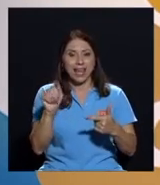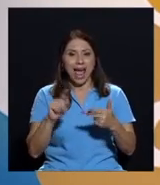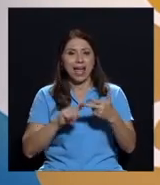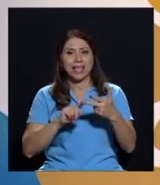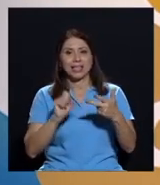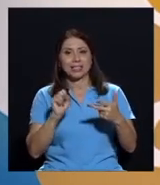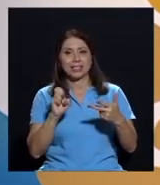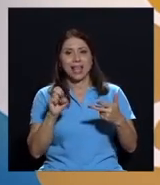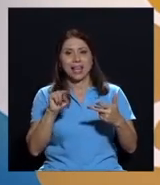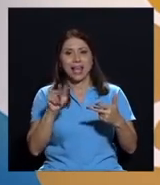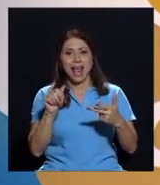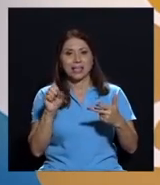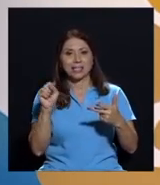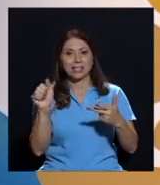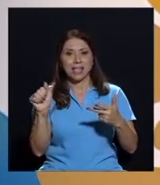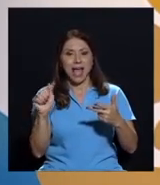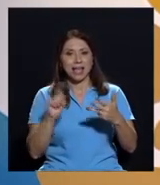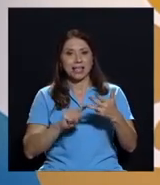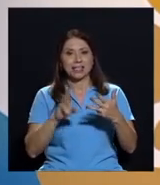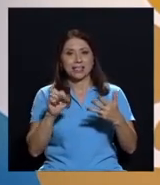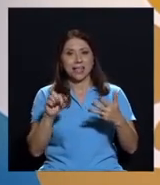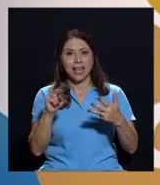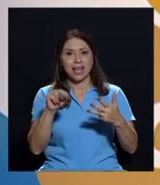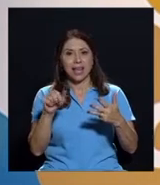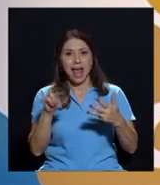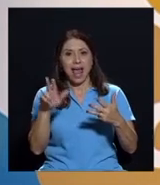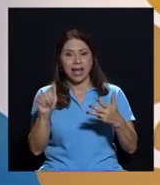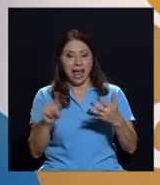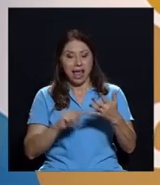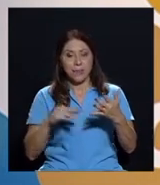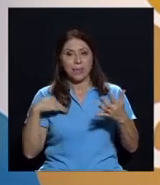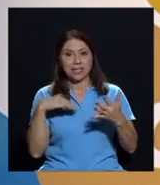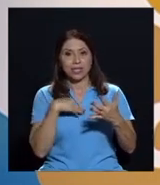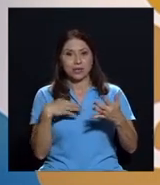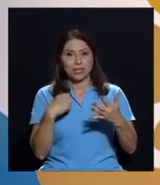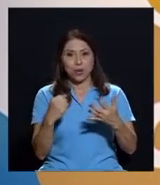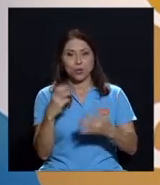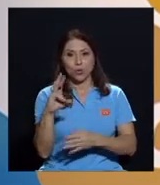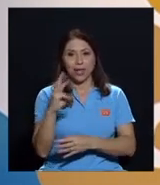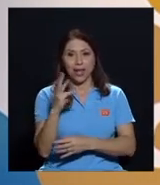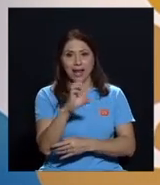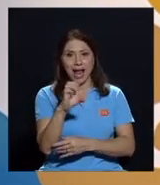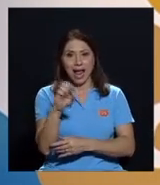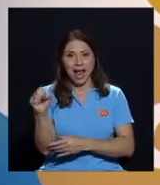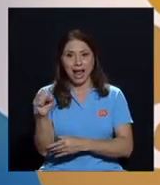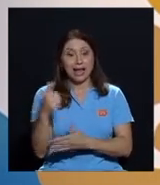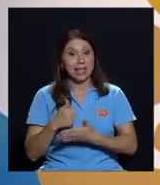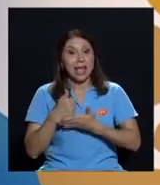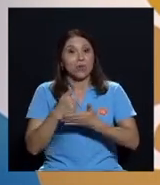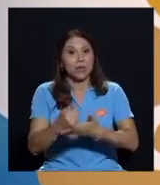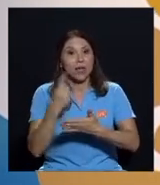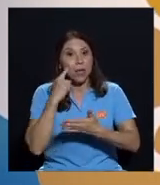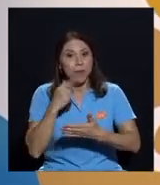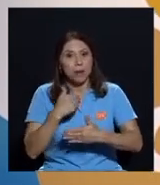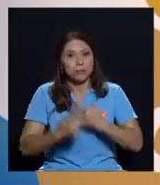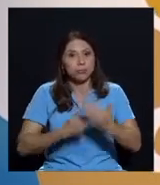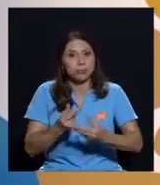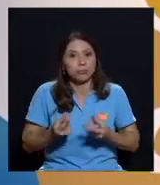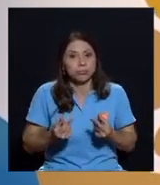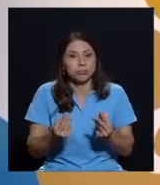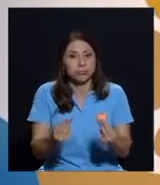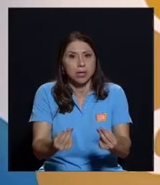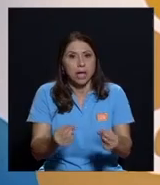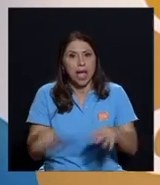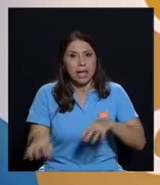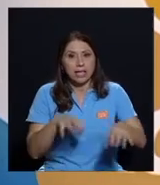ministerio de salud de la misma caja que ayudarían a hacer despegar y agilizar los procesos y analizar la economía no